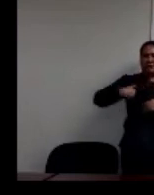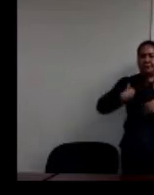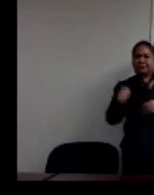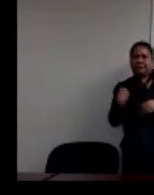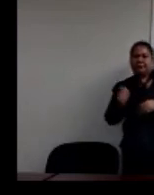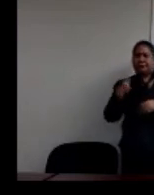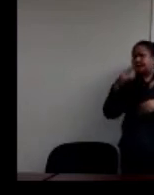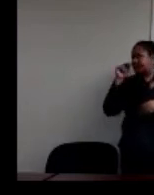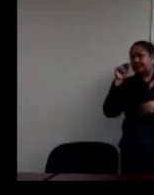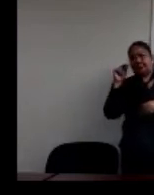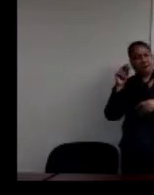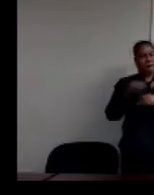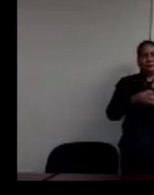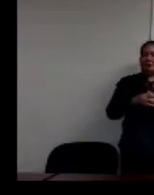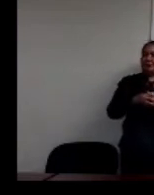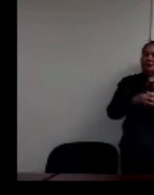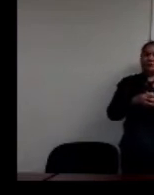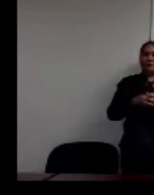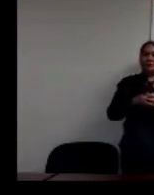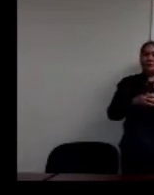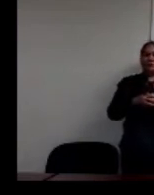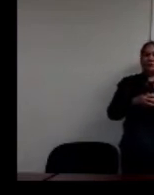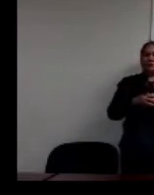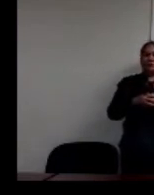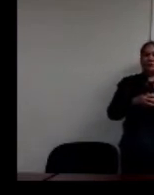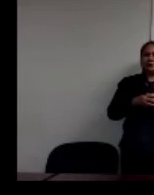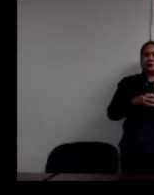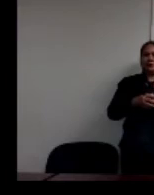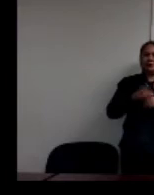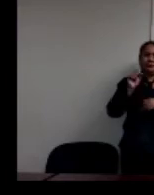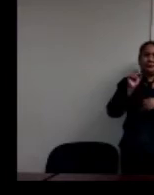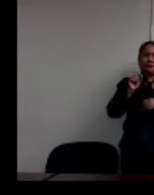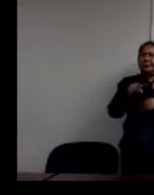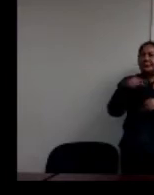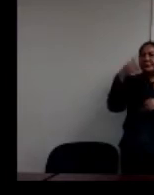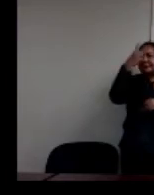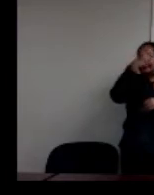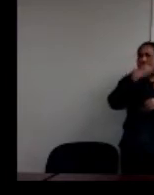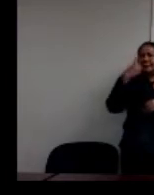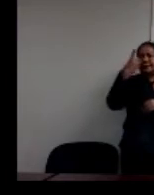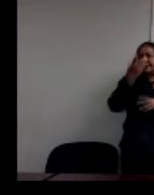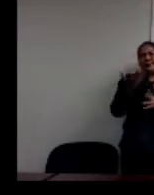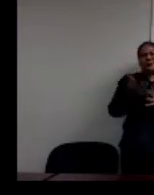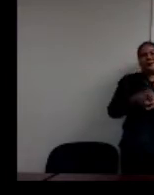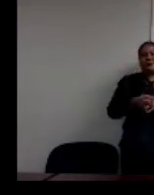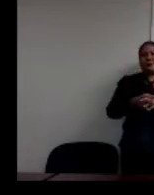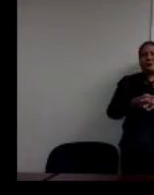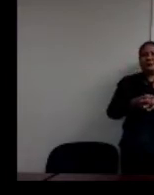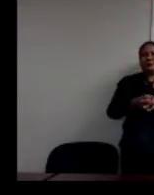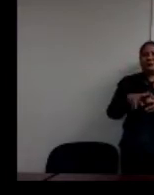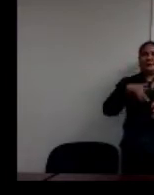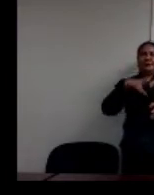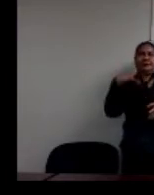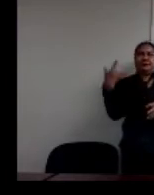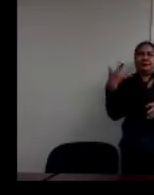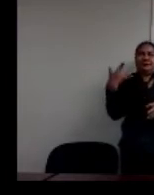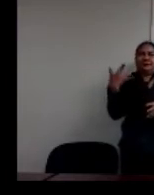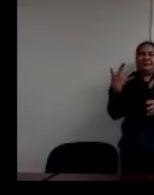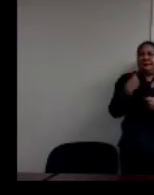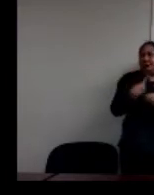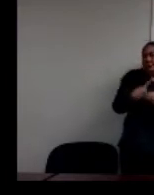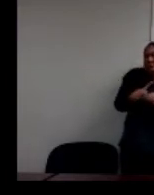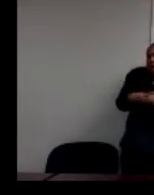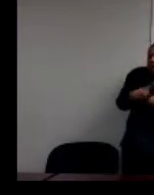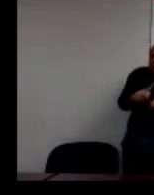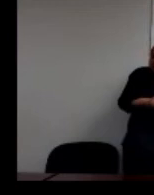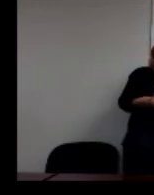queremos que anden presumiendo el medicamento, tampoco quiere que anden presumiendo el diagnóstico, pero tampoco que se sientan como que son los